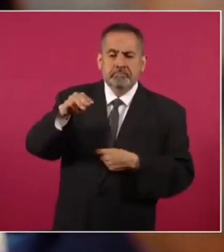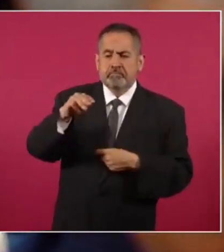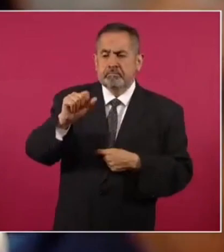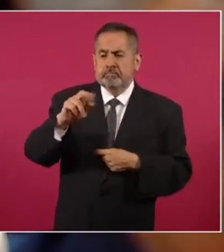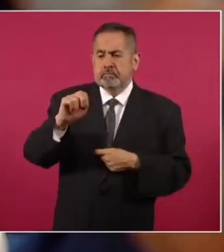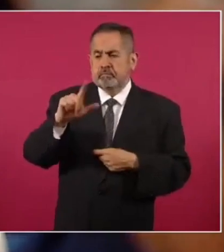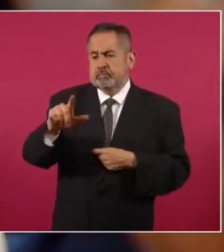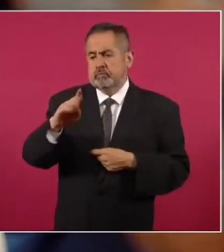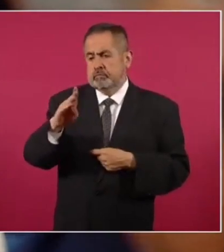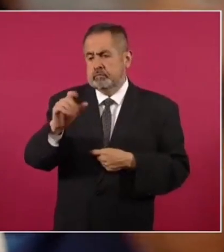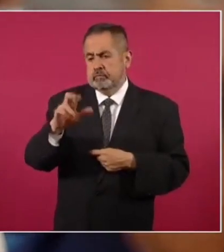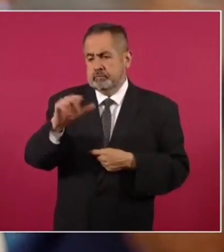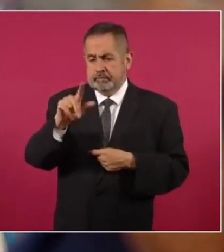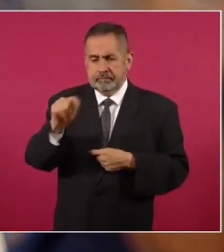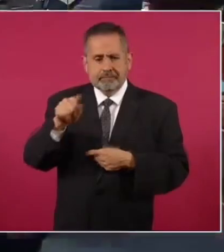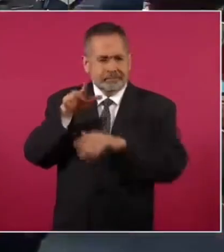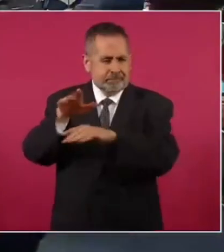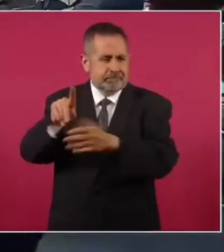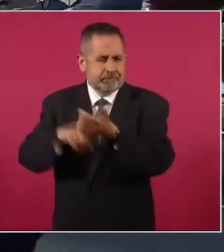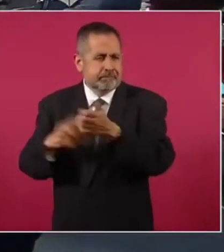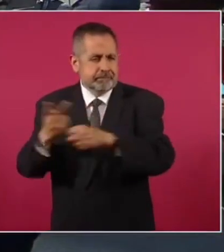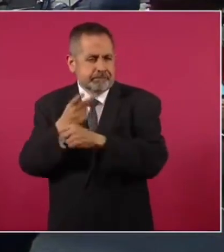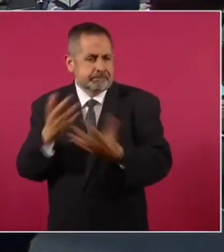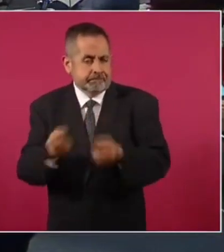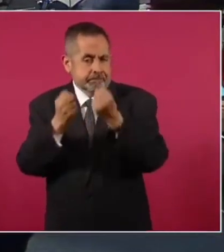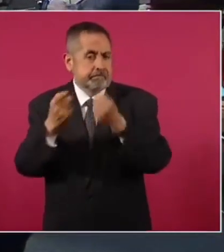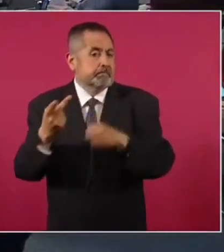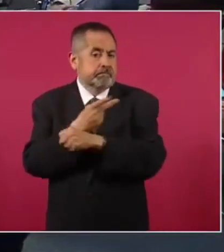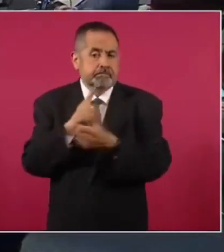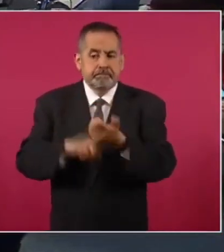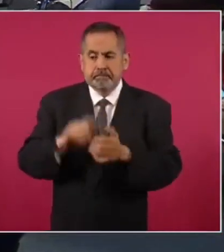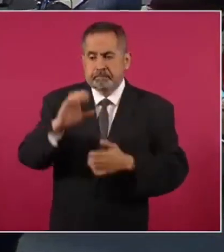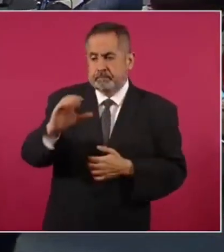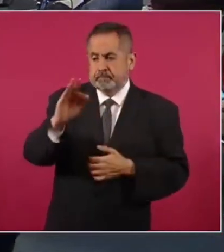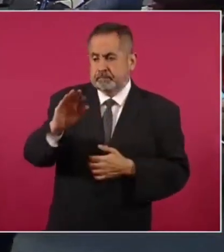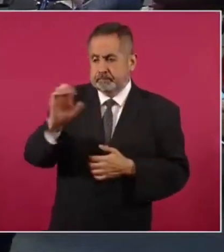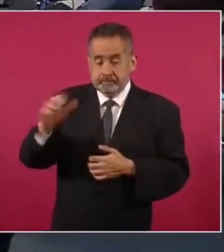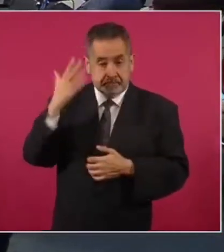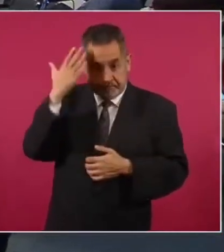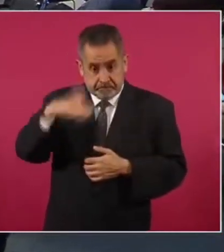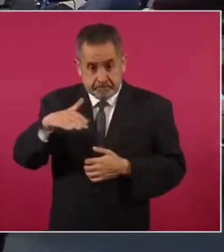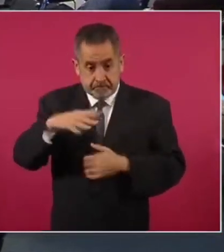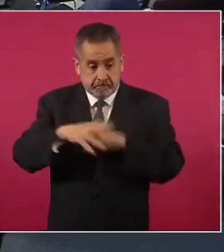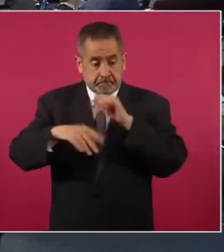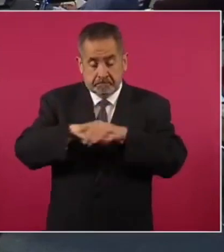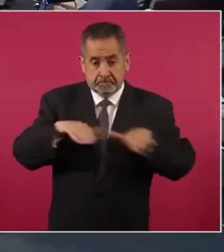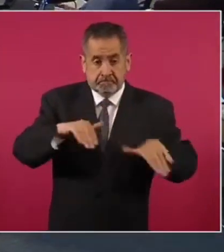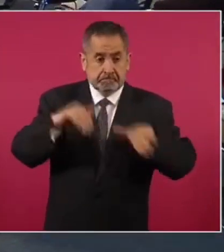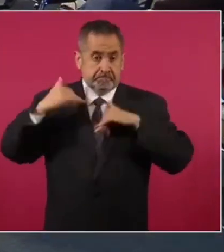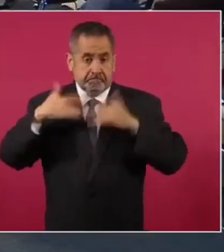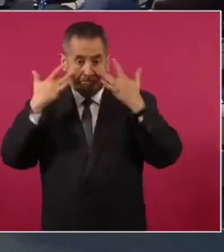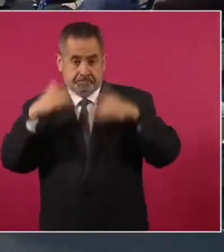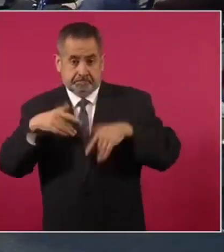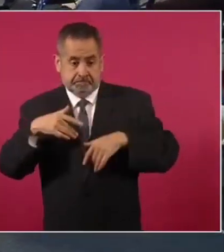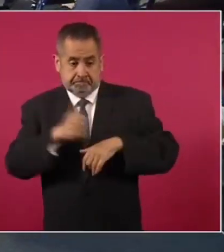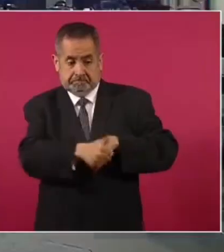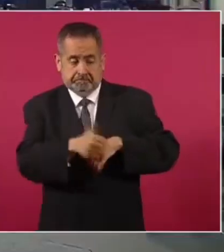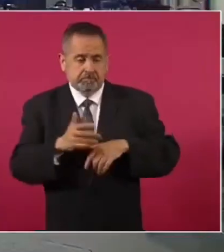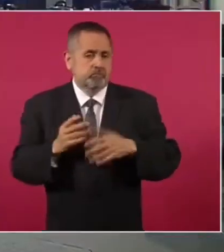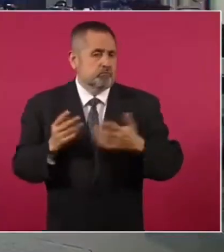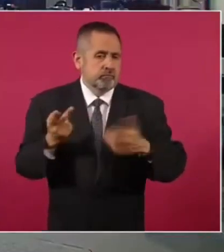a darnos detalles sobre este rescate y si es que la Comisión Federal de Electricidad pues ya se ha deslindado de las responsabilidades en cuanto a esta